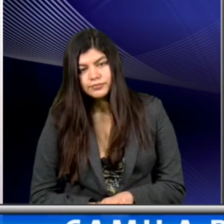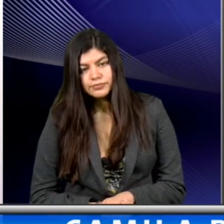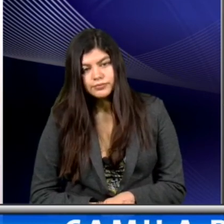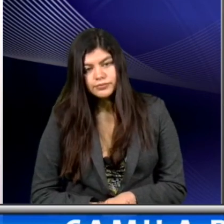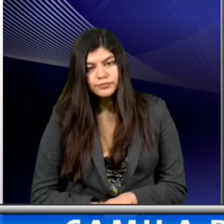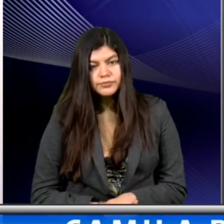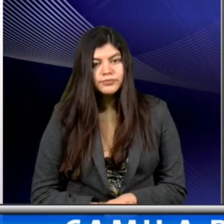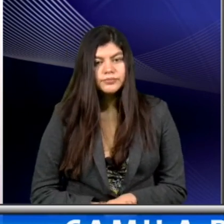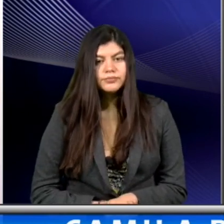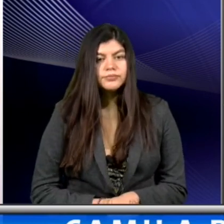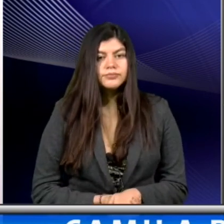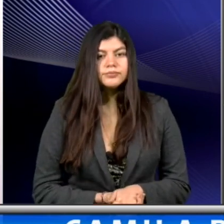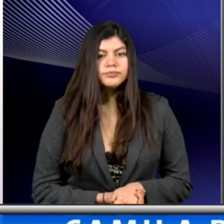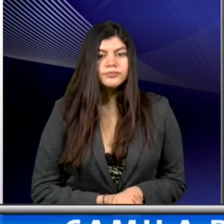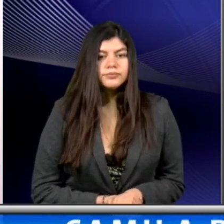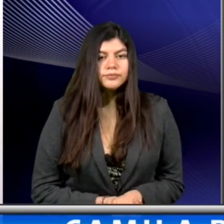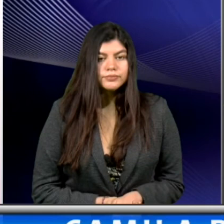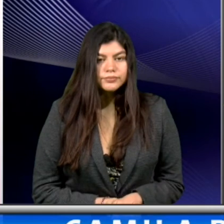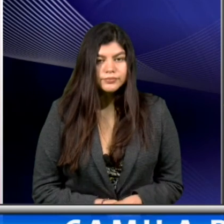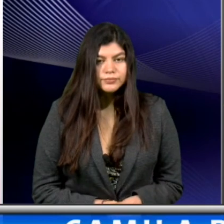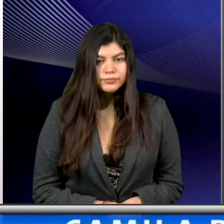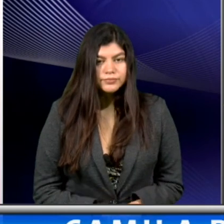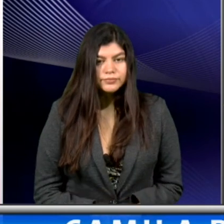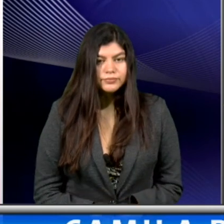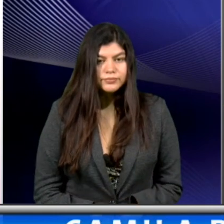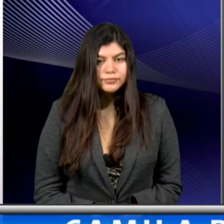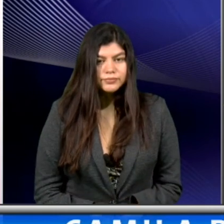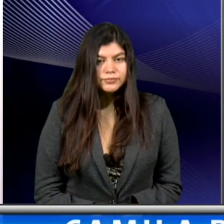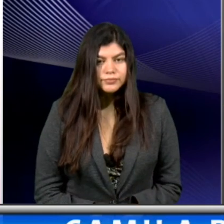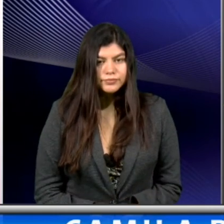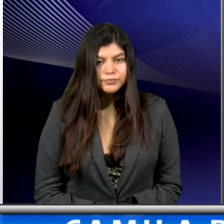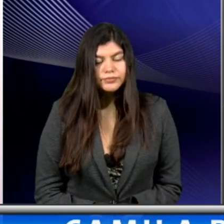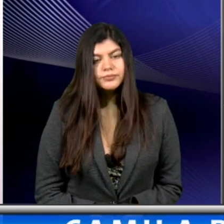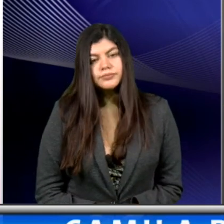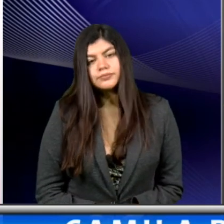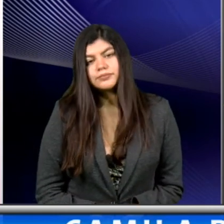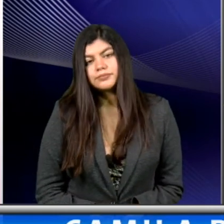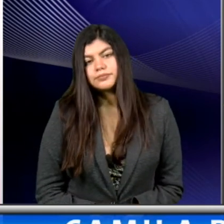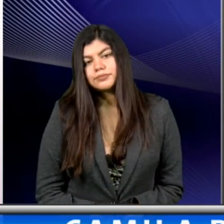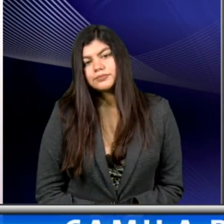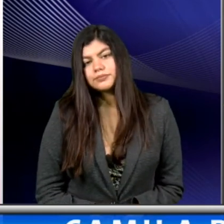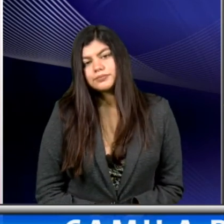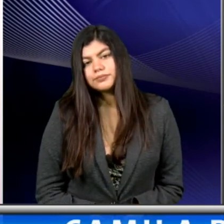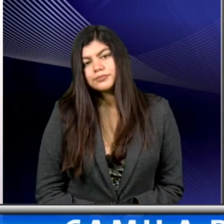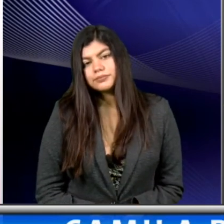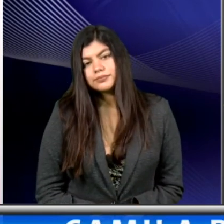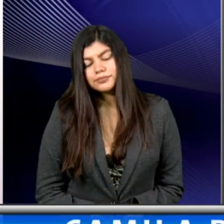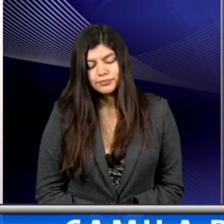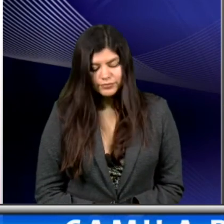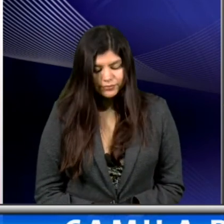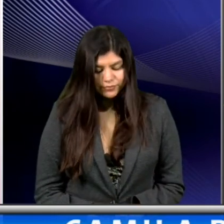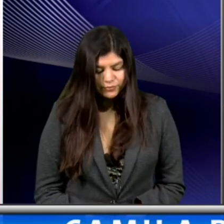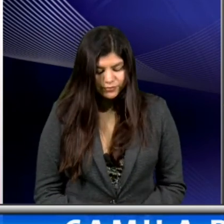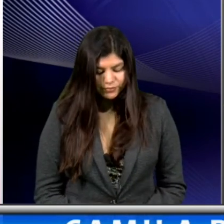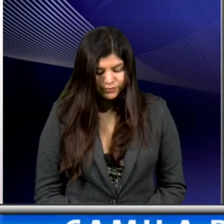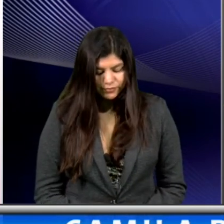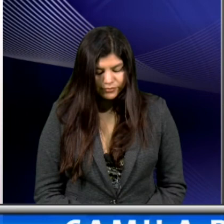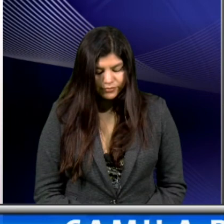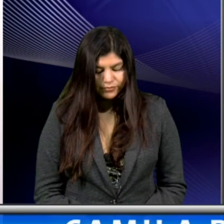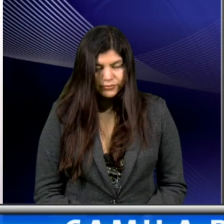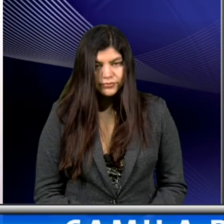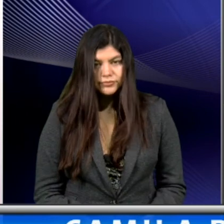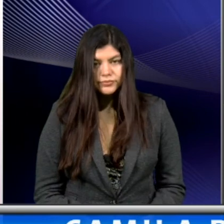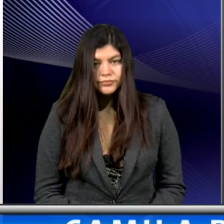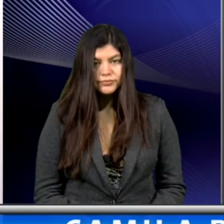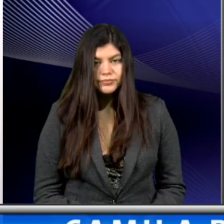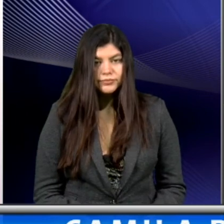y saludables. Así como también para los adultos están los talleres de zumba, de pronto están los clubes de fútbol, pero hay que variar un poquito más